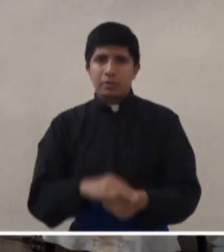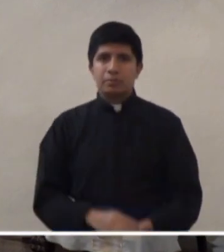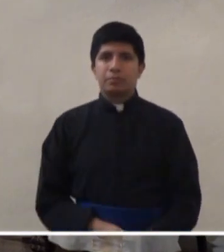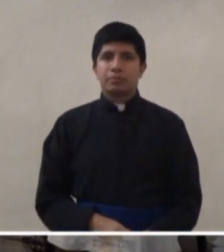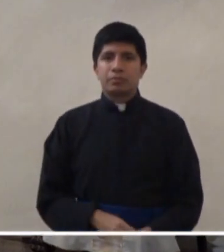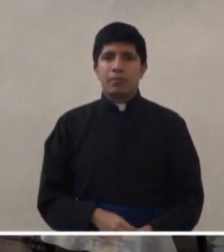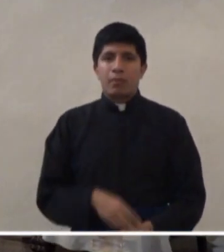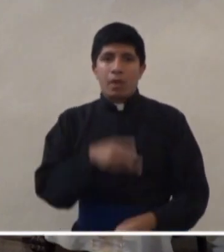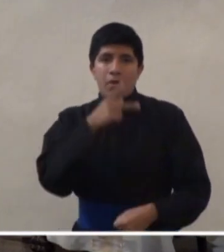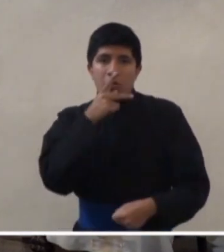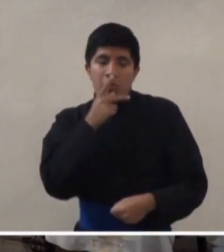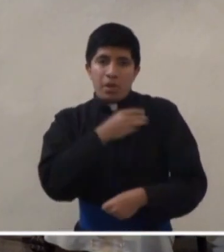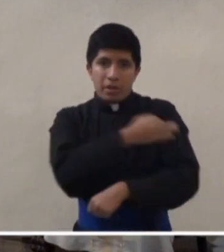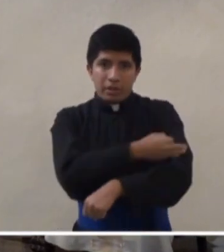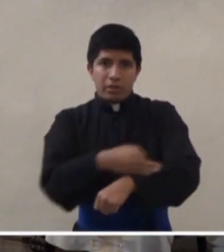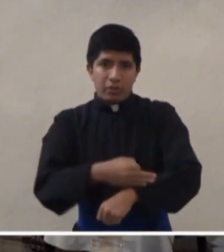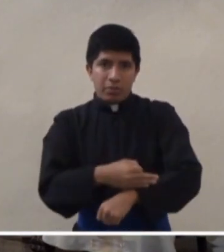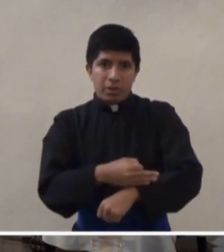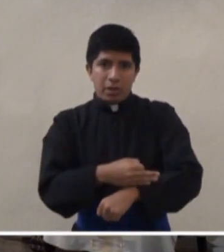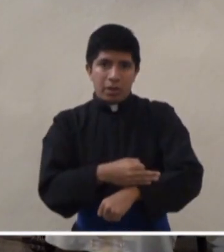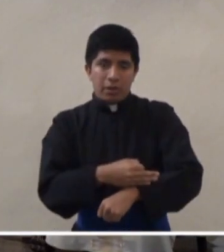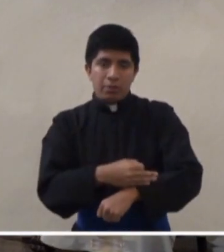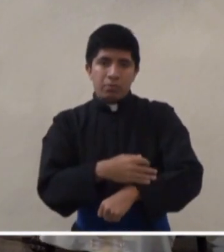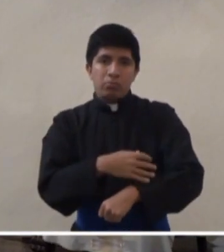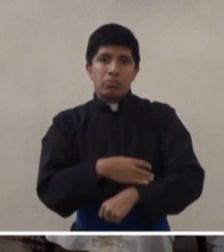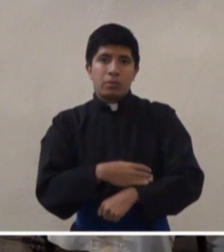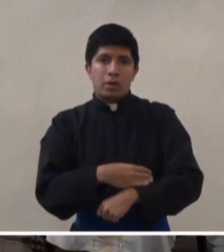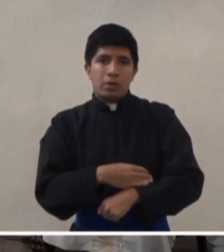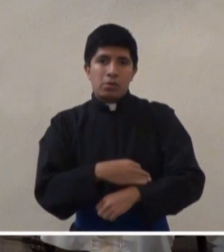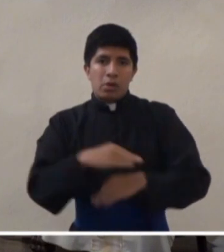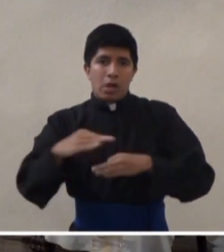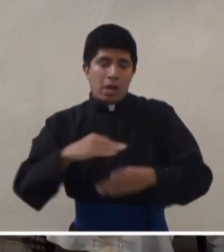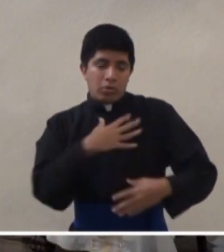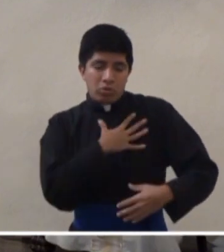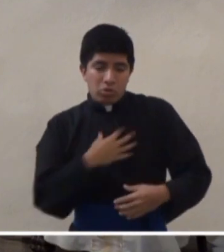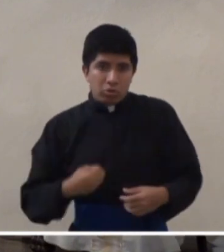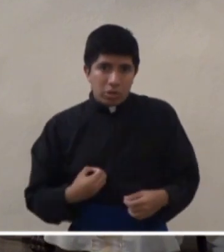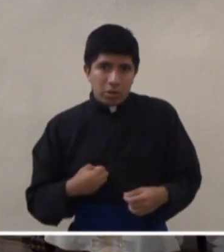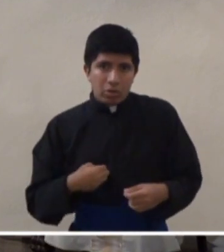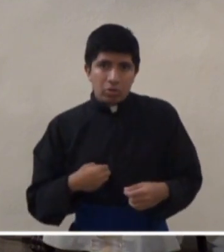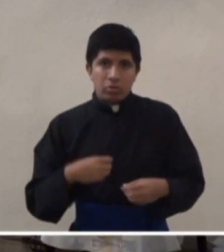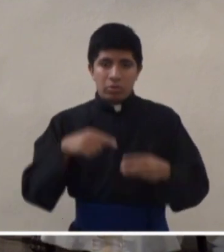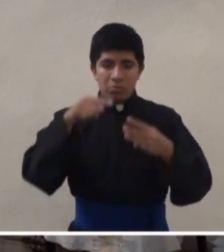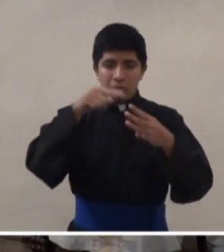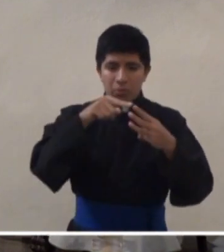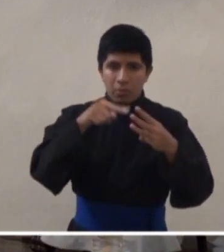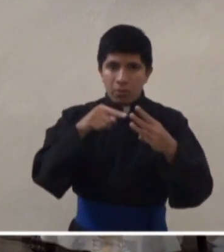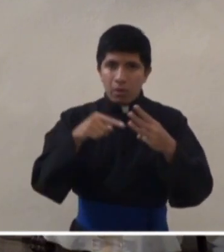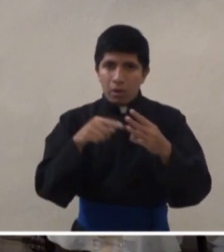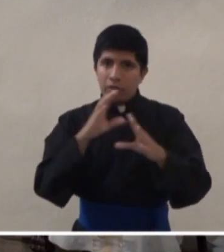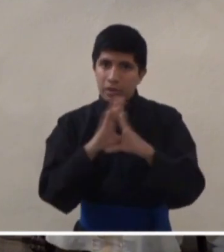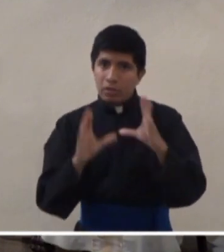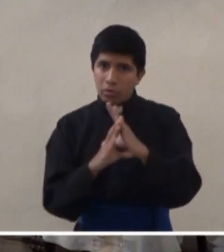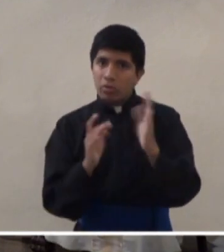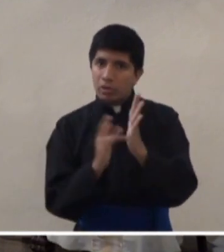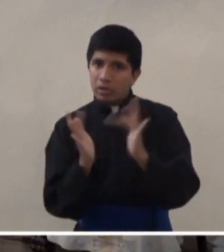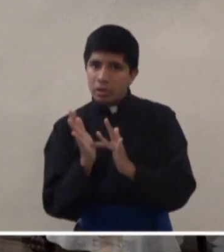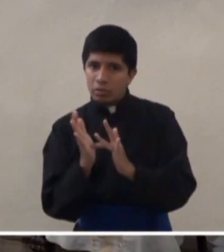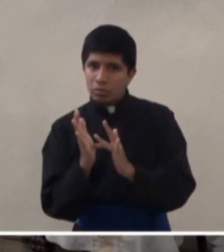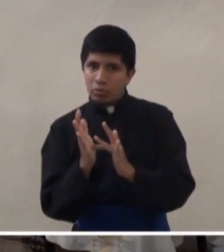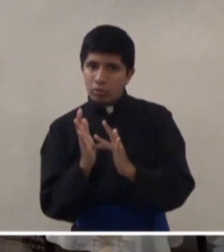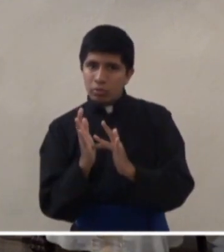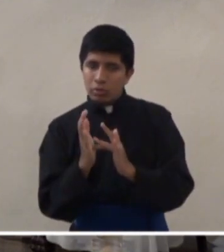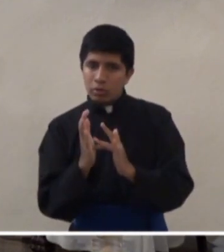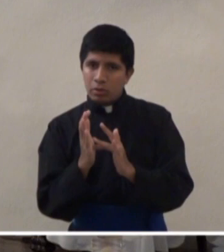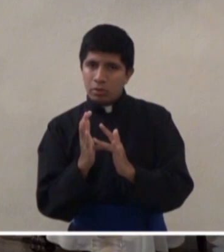y con respecto a sus hijos, buscar estas tres características: cuidar, dar la